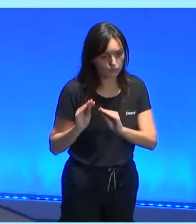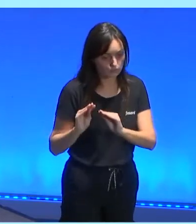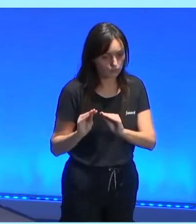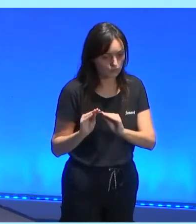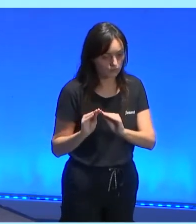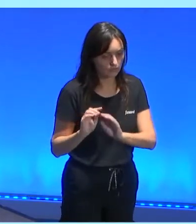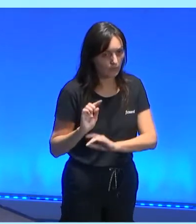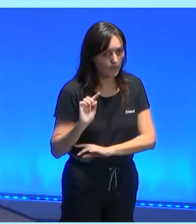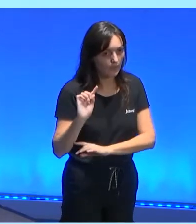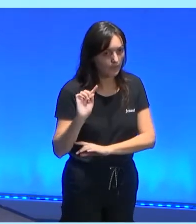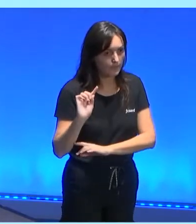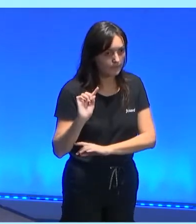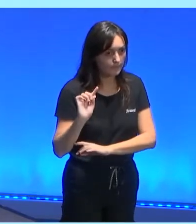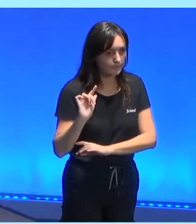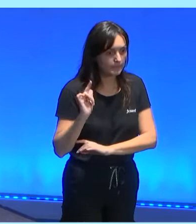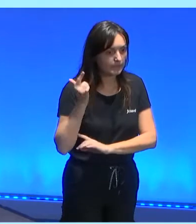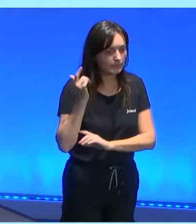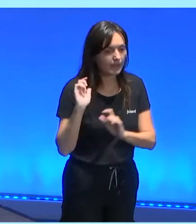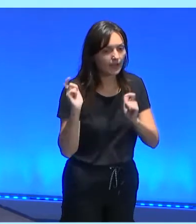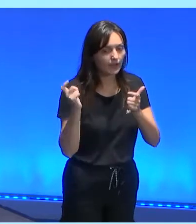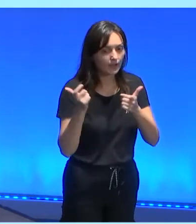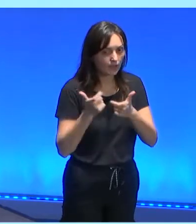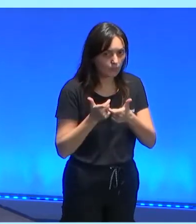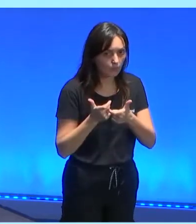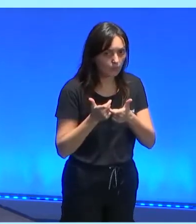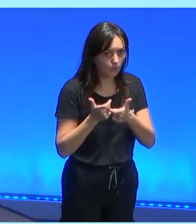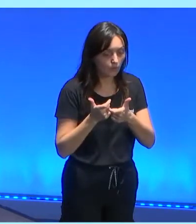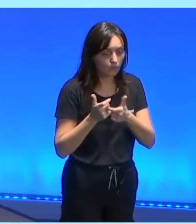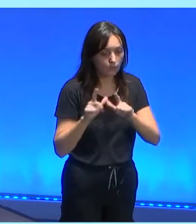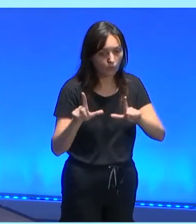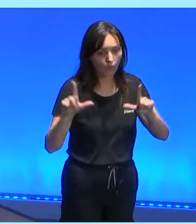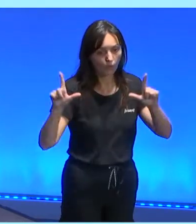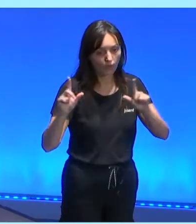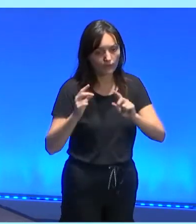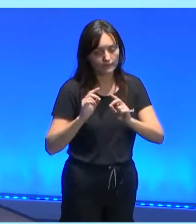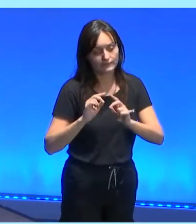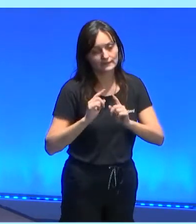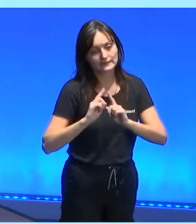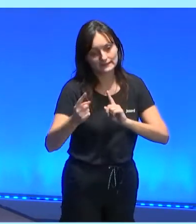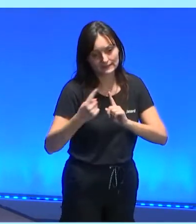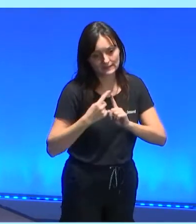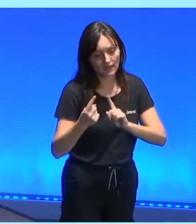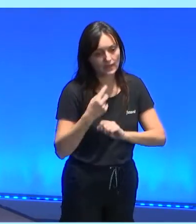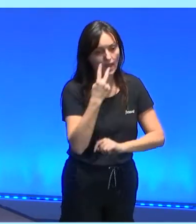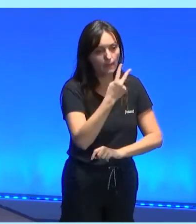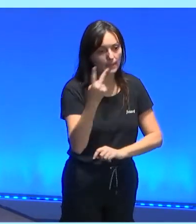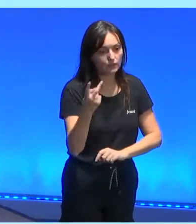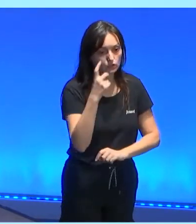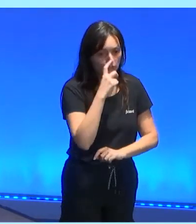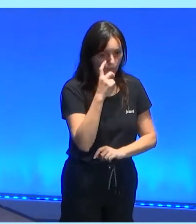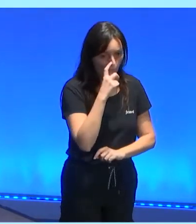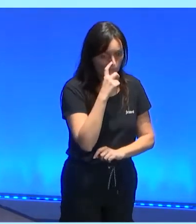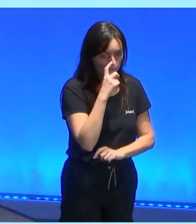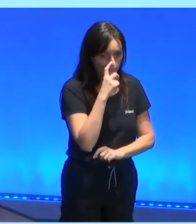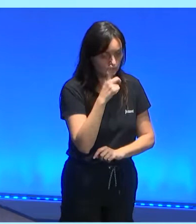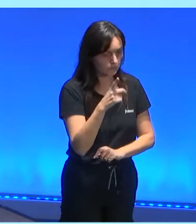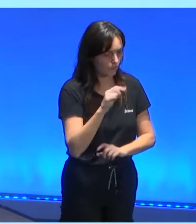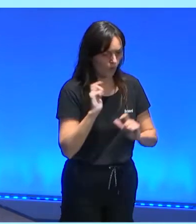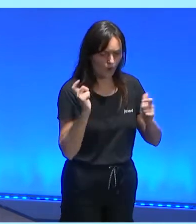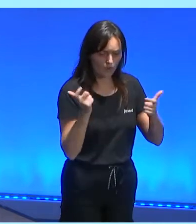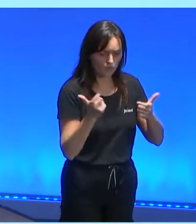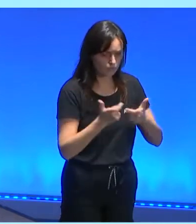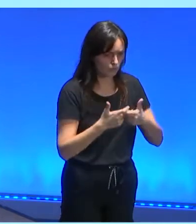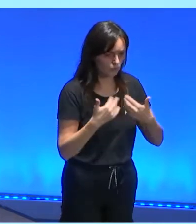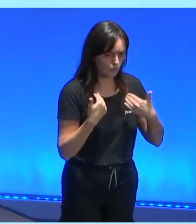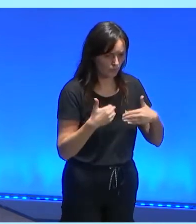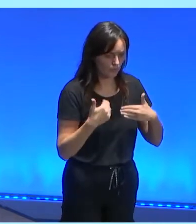primera reunión telemática, eso sí, el 22 de junio, una ilusionante reunión